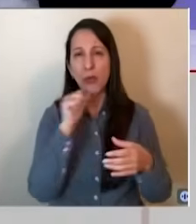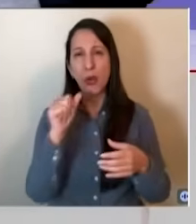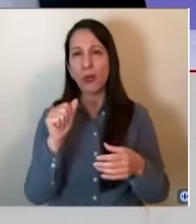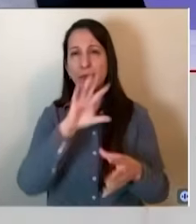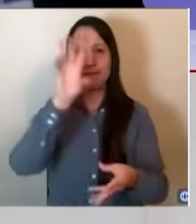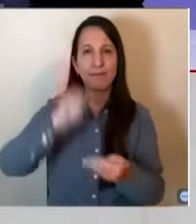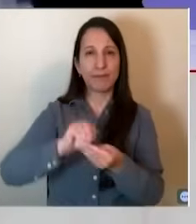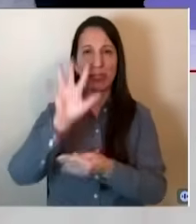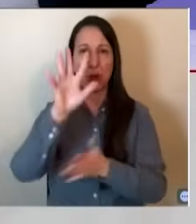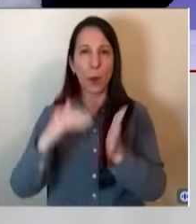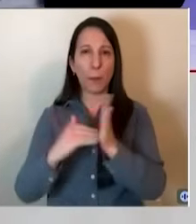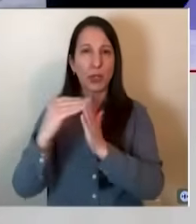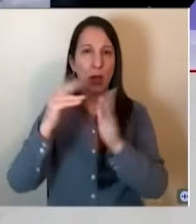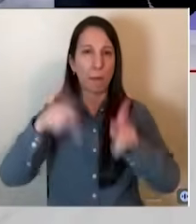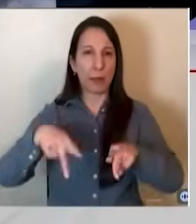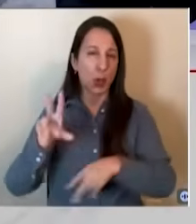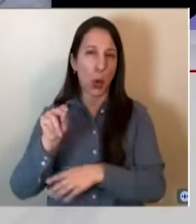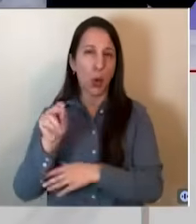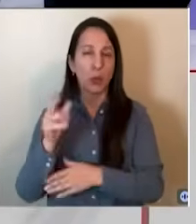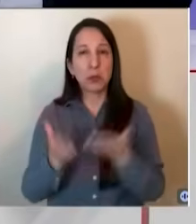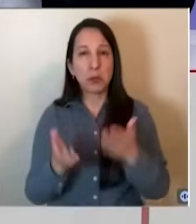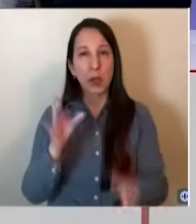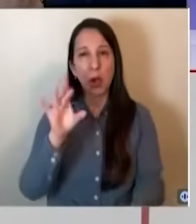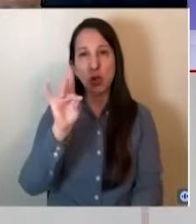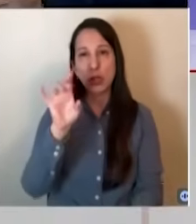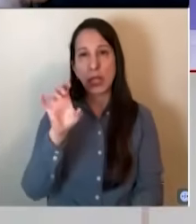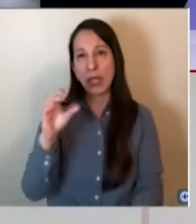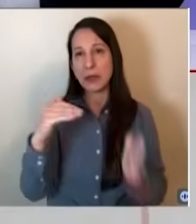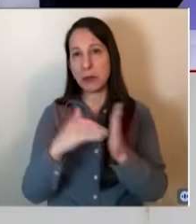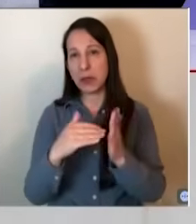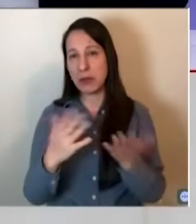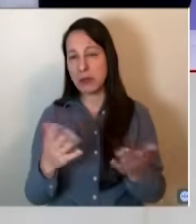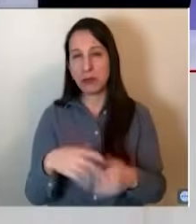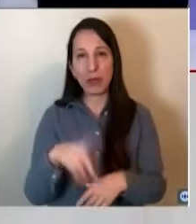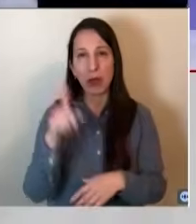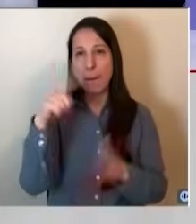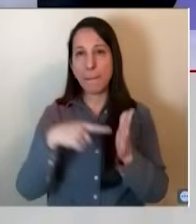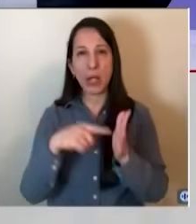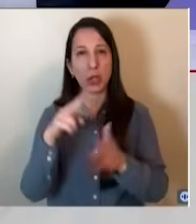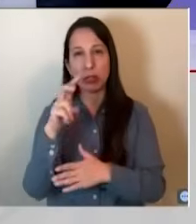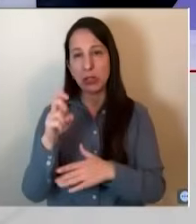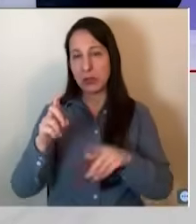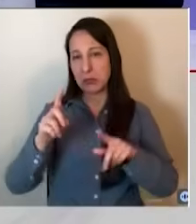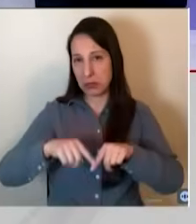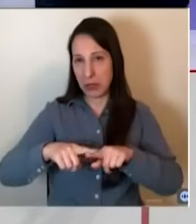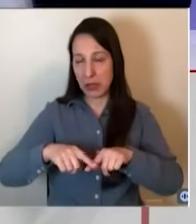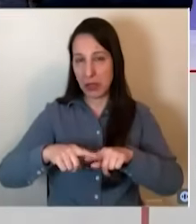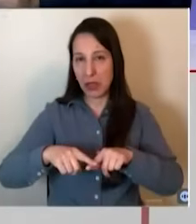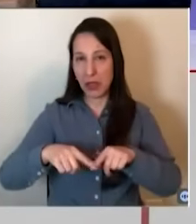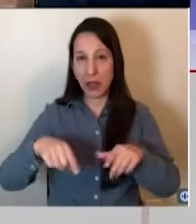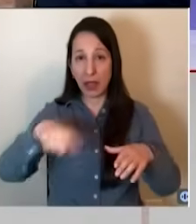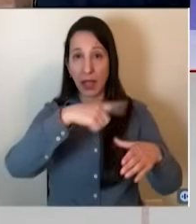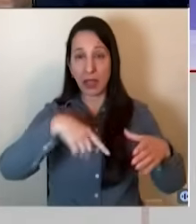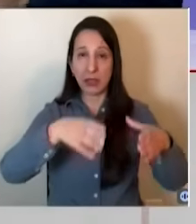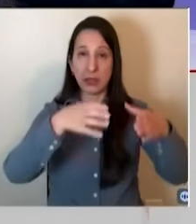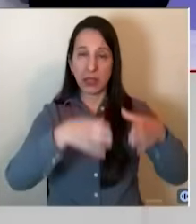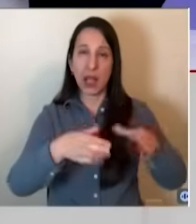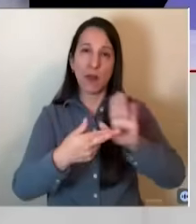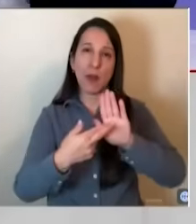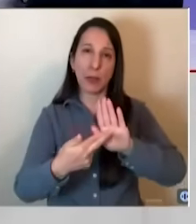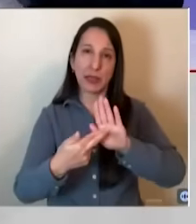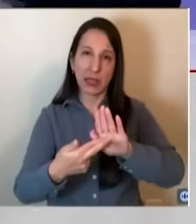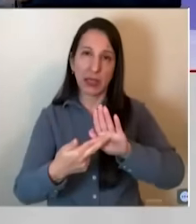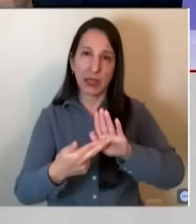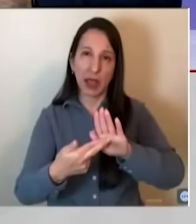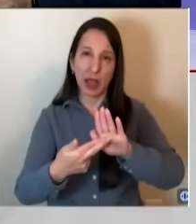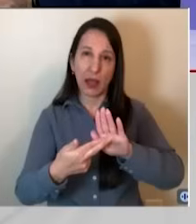ser 800,000, 1,200, dependiendo, tiene que representar exactamente lo que es